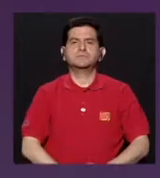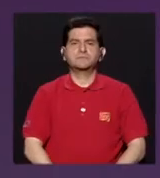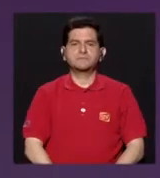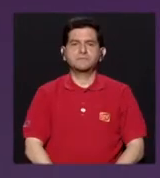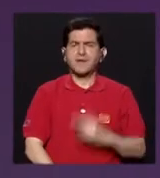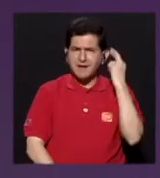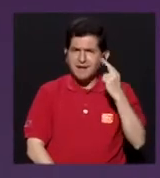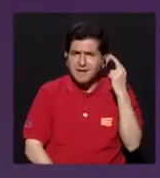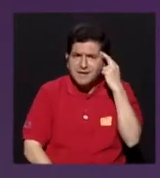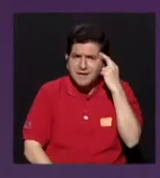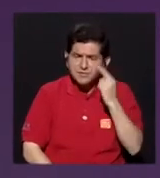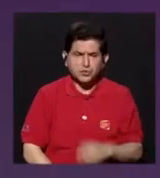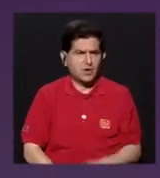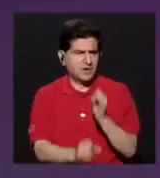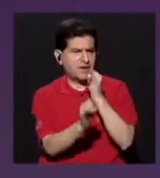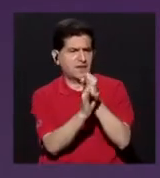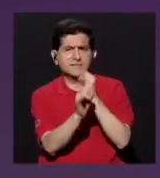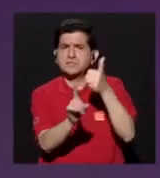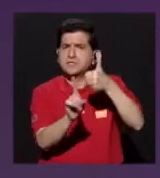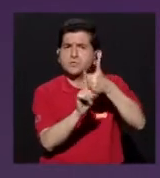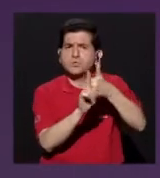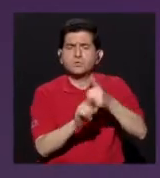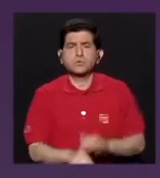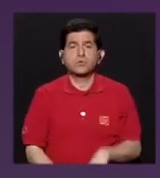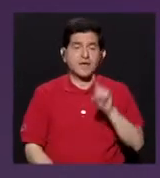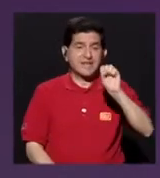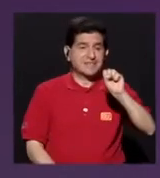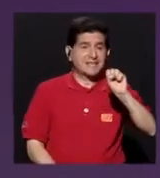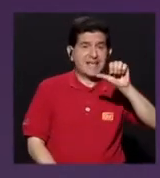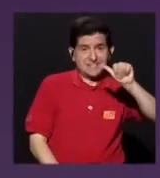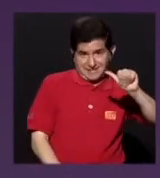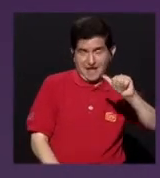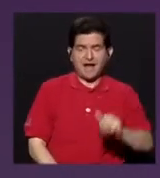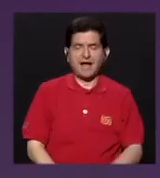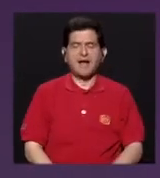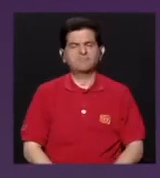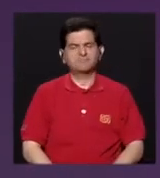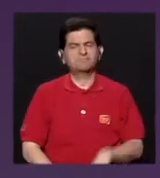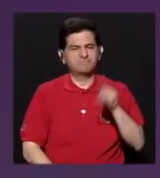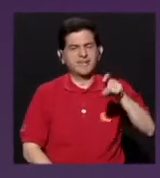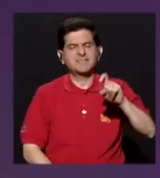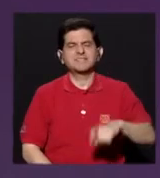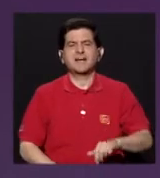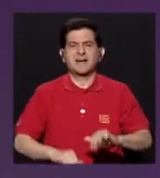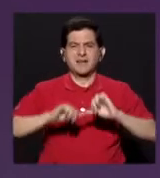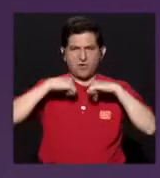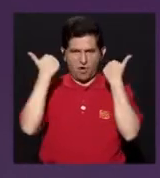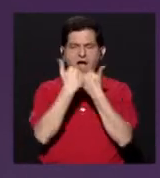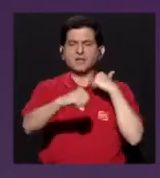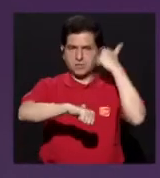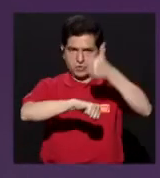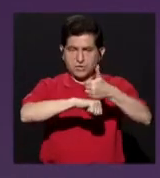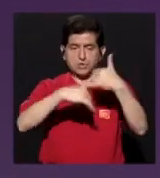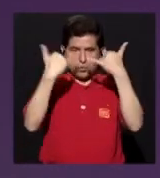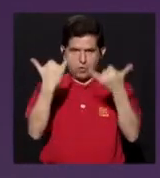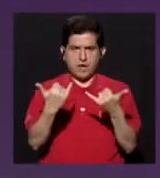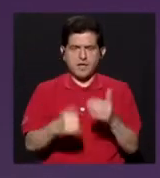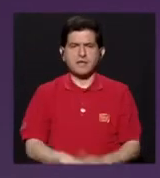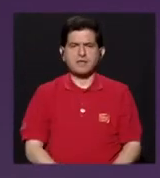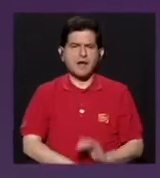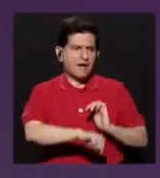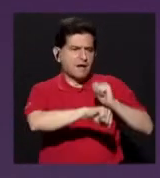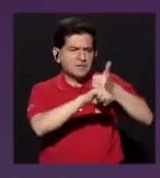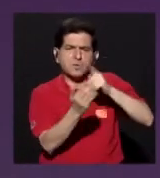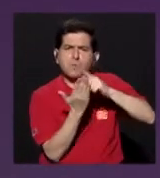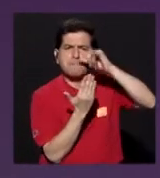porque el instituto en sí es una sociedad anónima, entonces creamos la asociación Y desde ahí sí ya se configura, digamos,